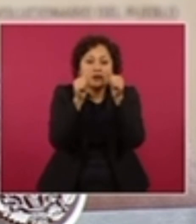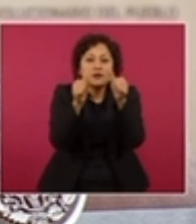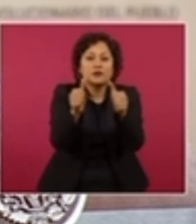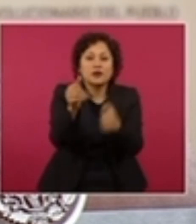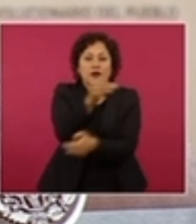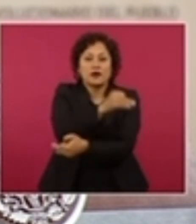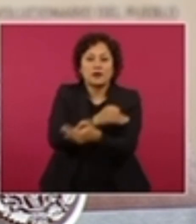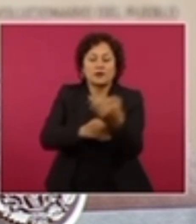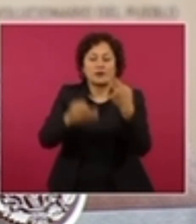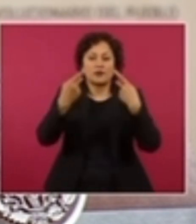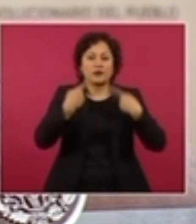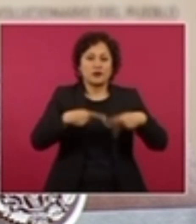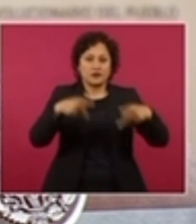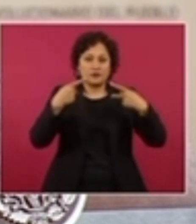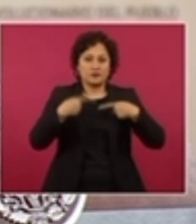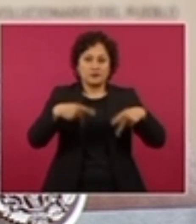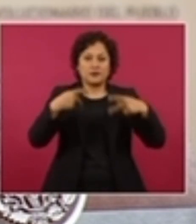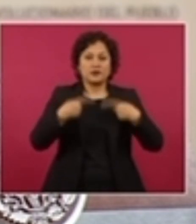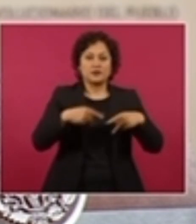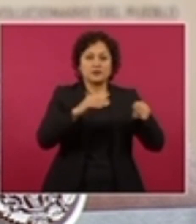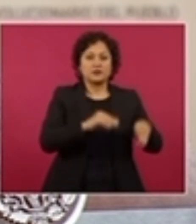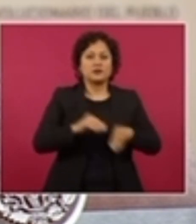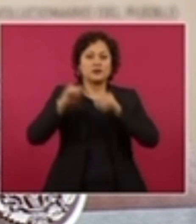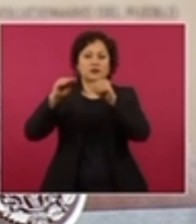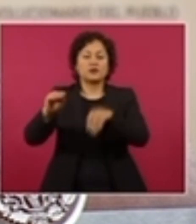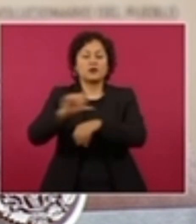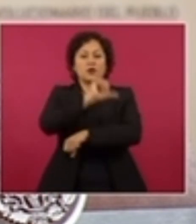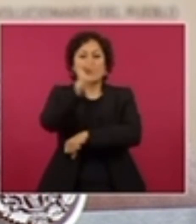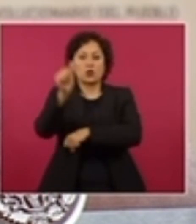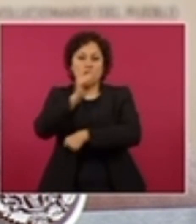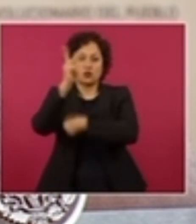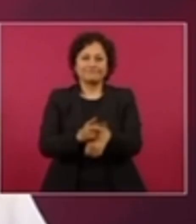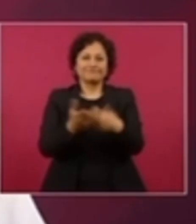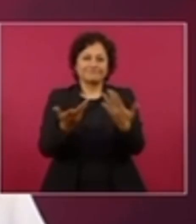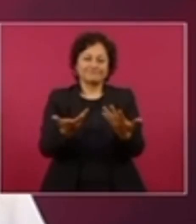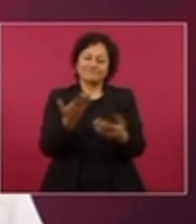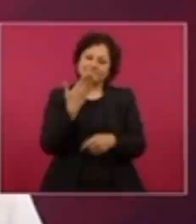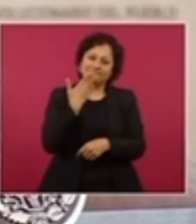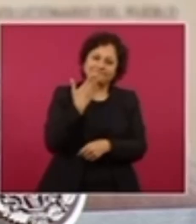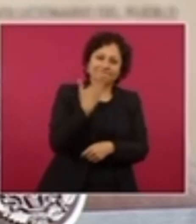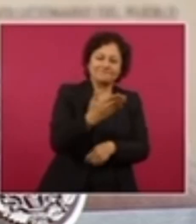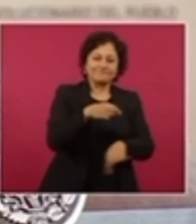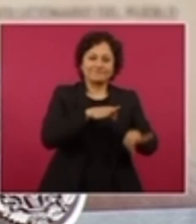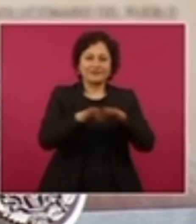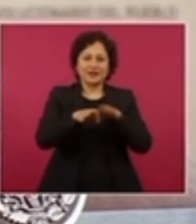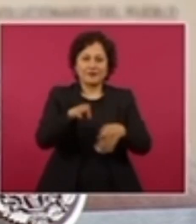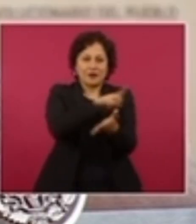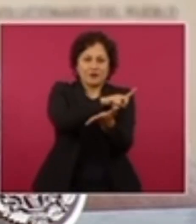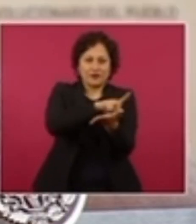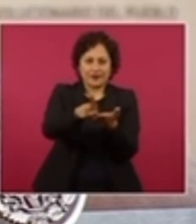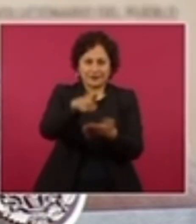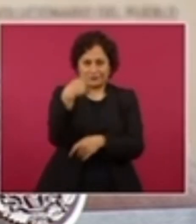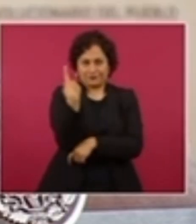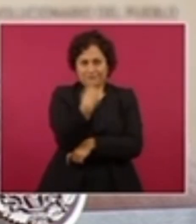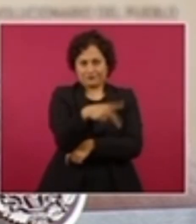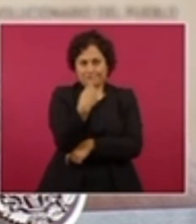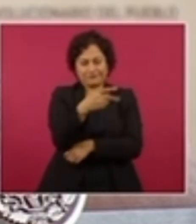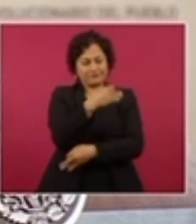nos están escuchando desde Estados Unidos, principalmente. Les traemos hoy una muy buena noticia